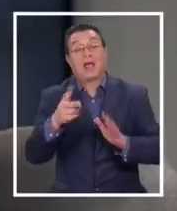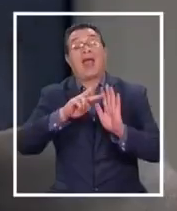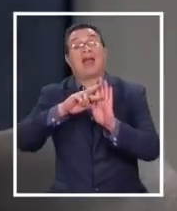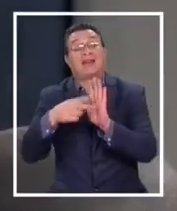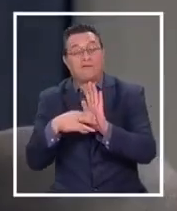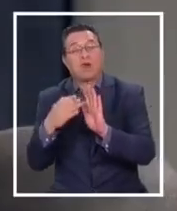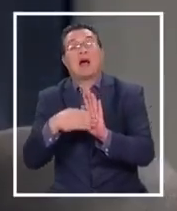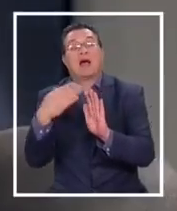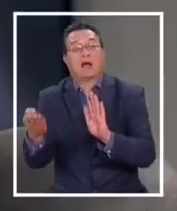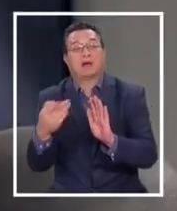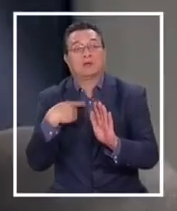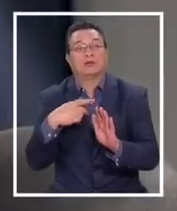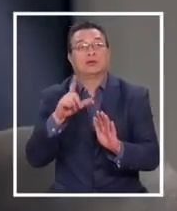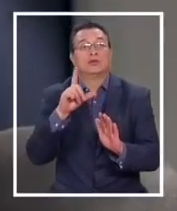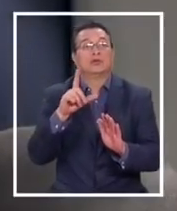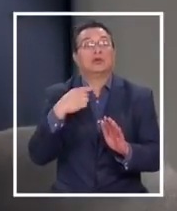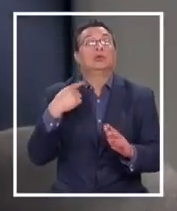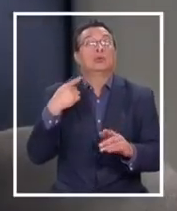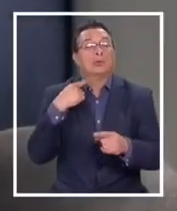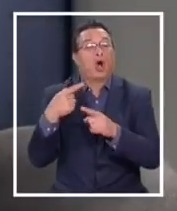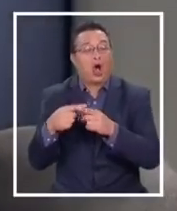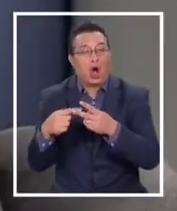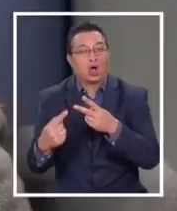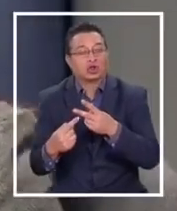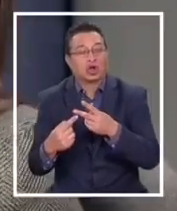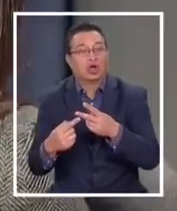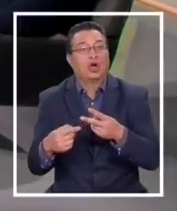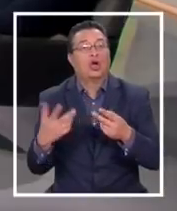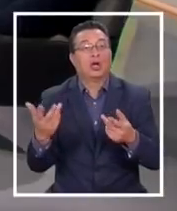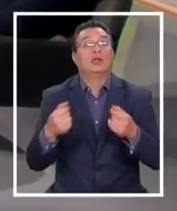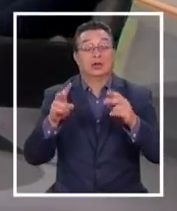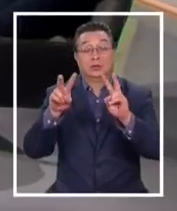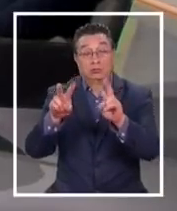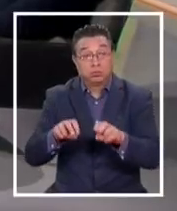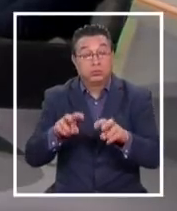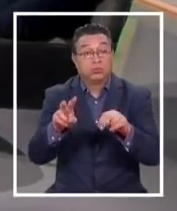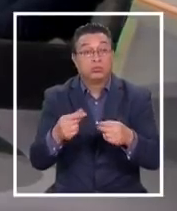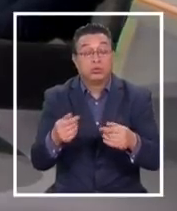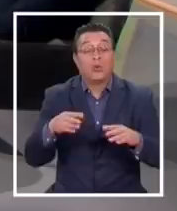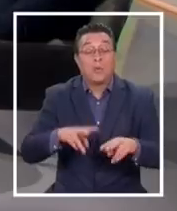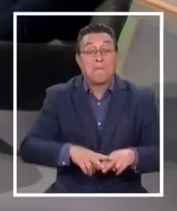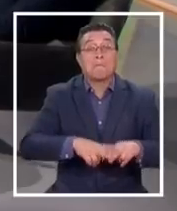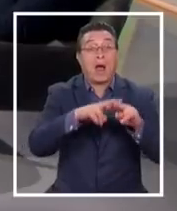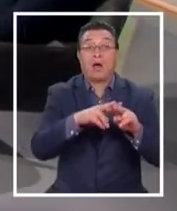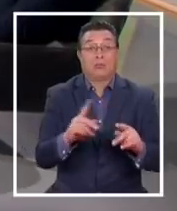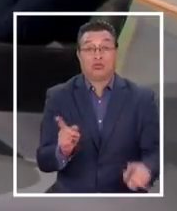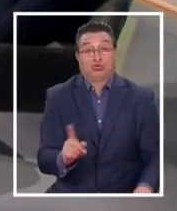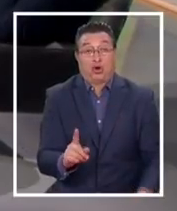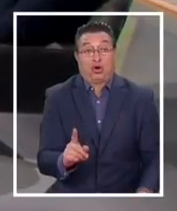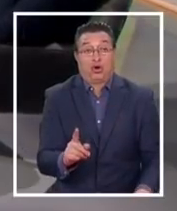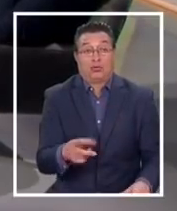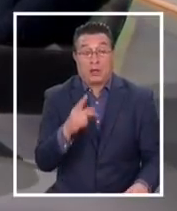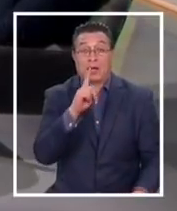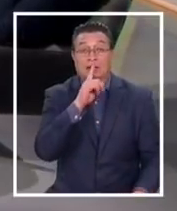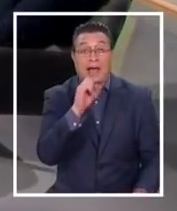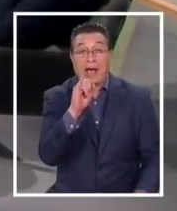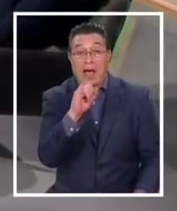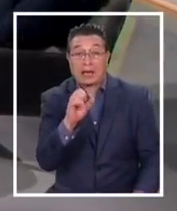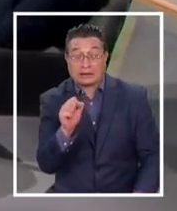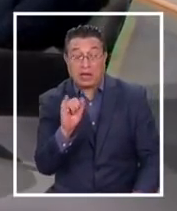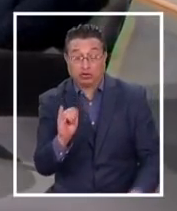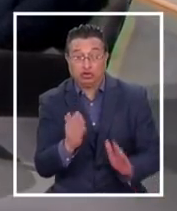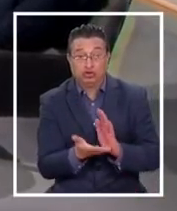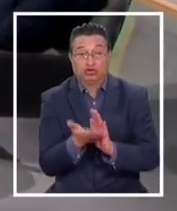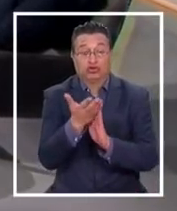reforma para tapar los loopholes, anti-elusión. ¿Y cuáles son los estudios que... ¿Y recaudó? ¿Recaudaron más? No. ¿Se subieron las tasas? Sí, pero no